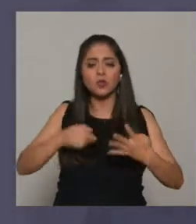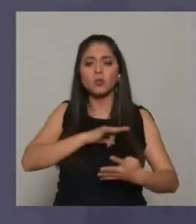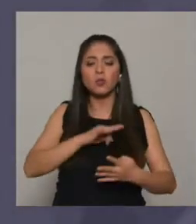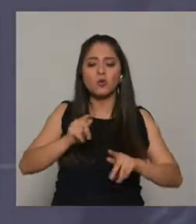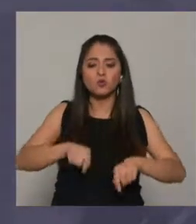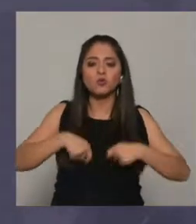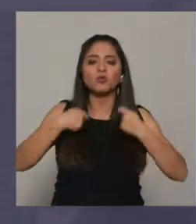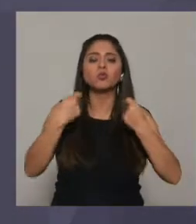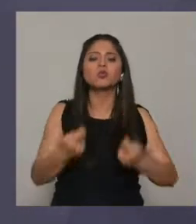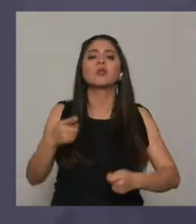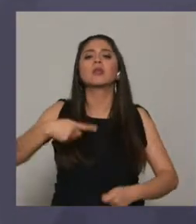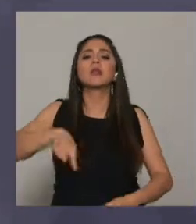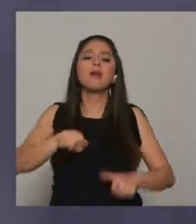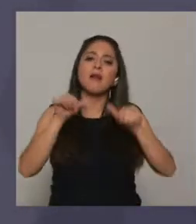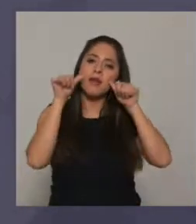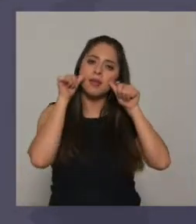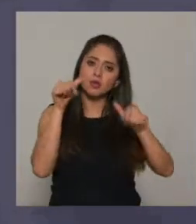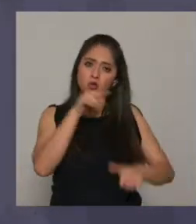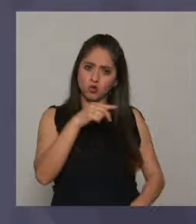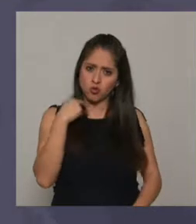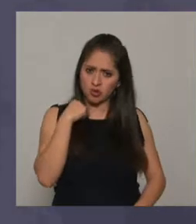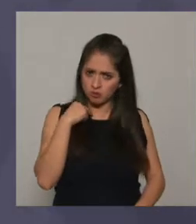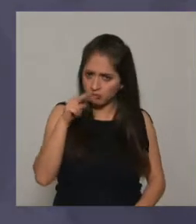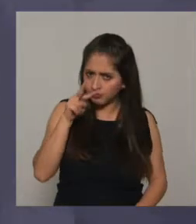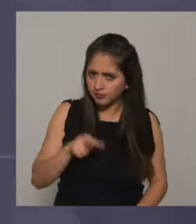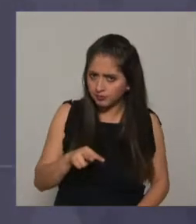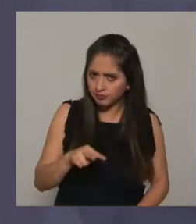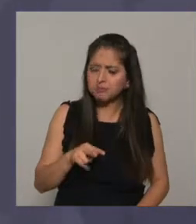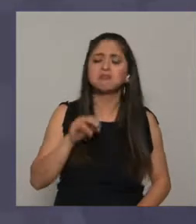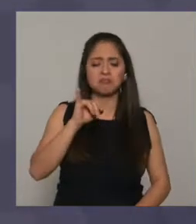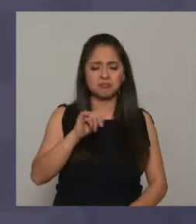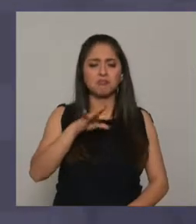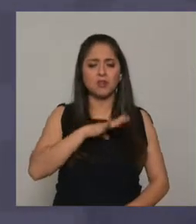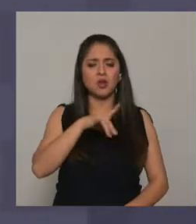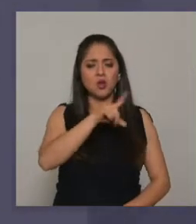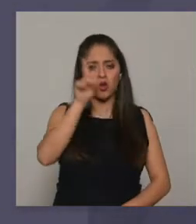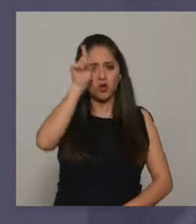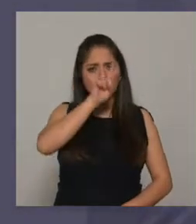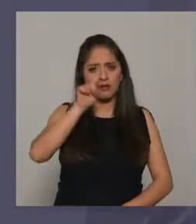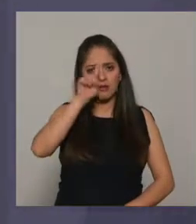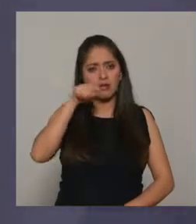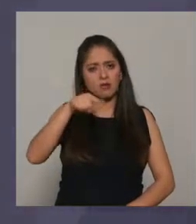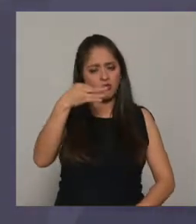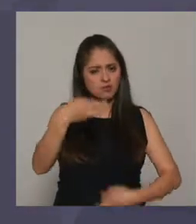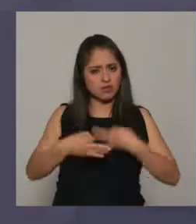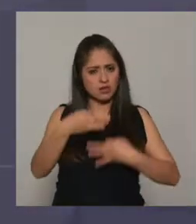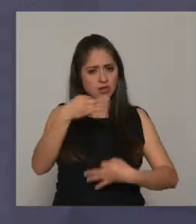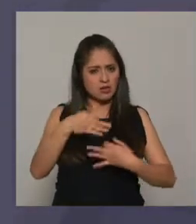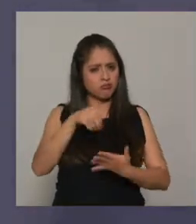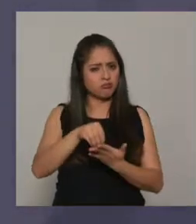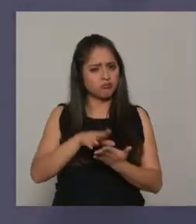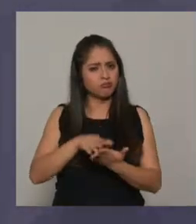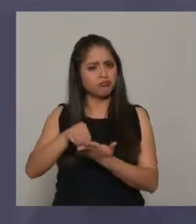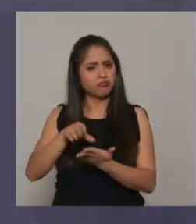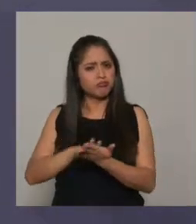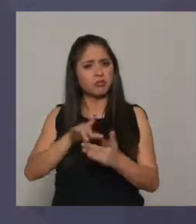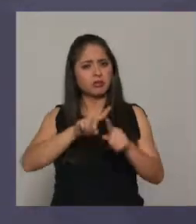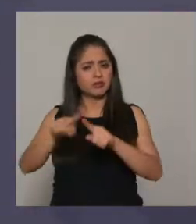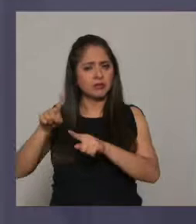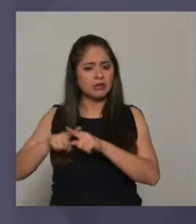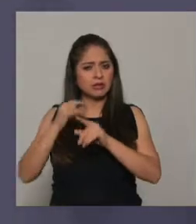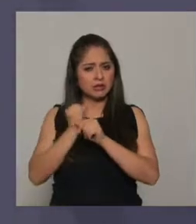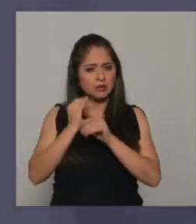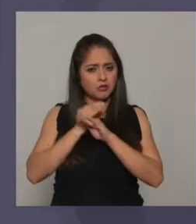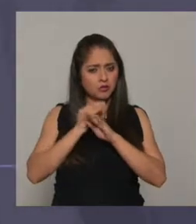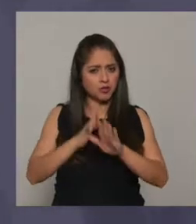ofrecen como servicios los notarios, ¿cierto? Cierto, hay una página en la Consejería Jurídica que registra todos los trámites que